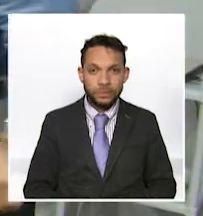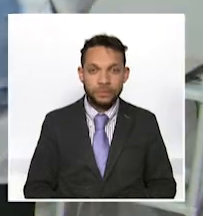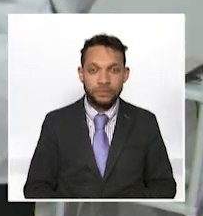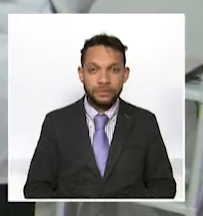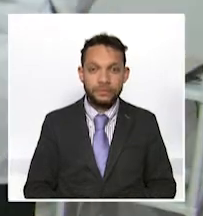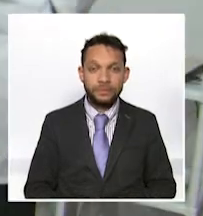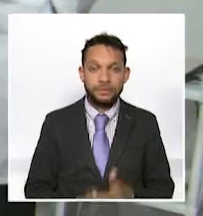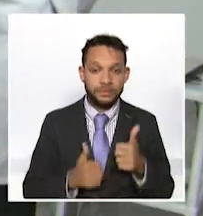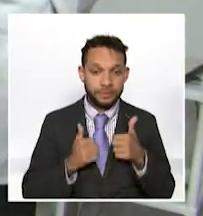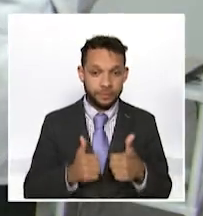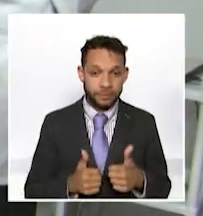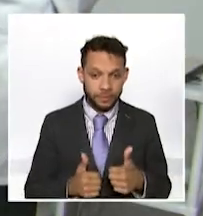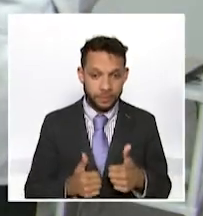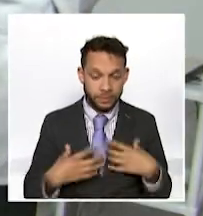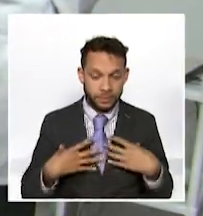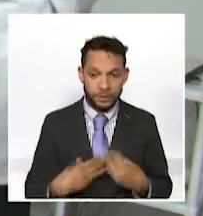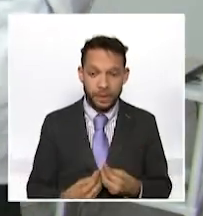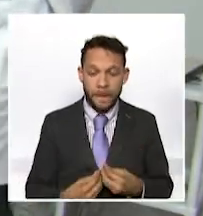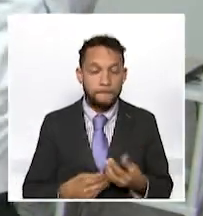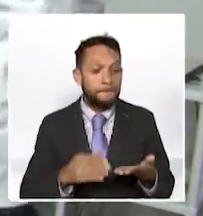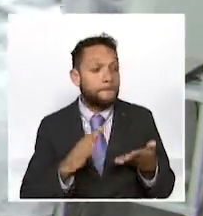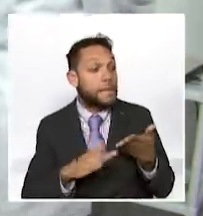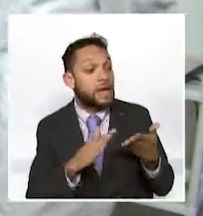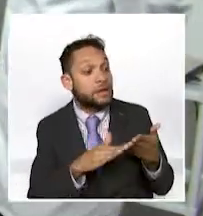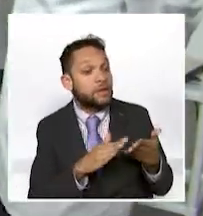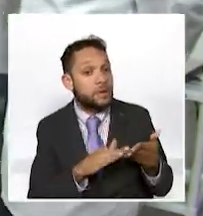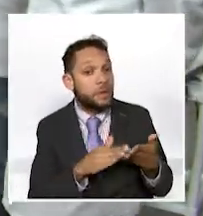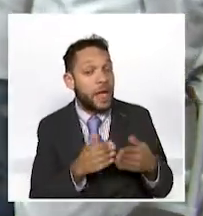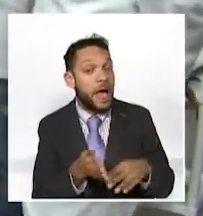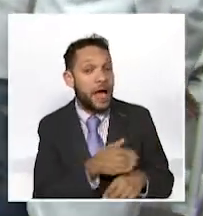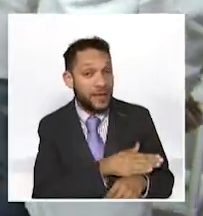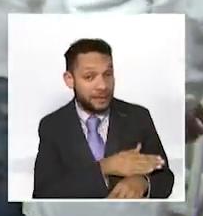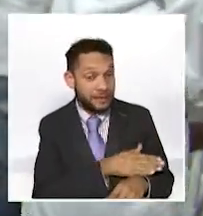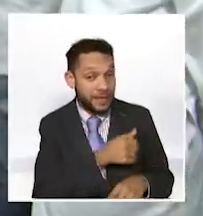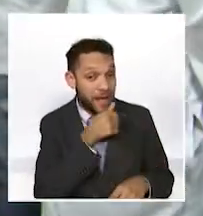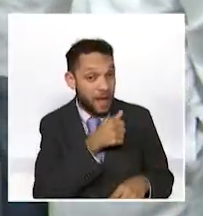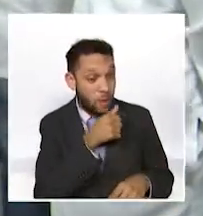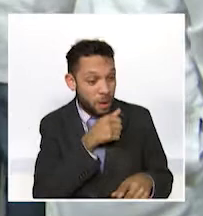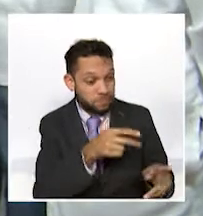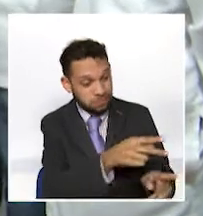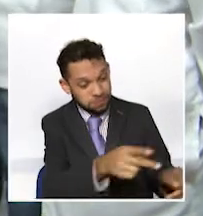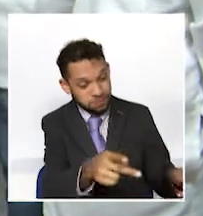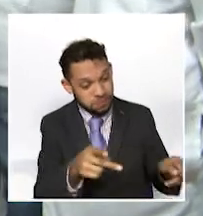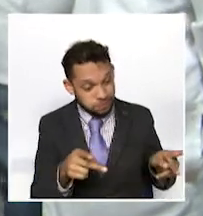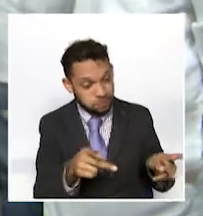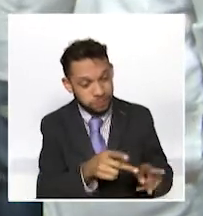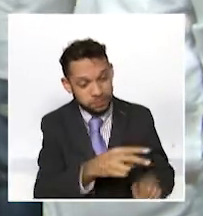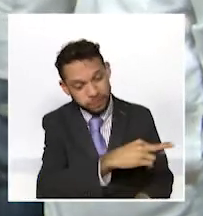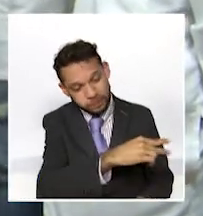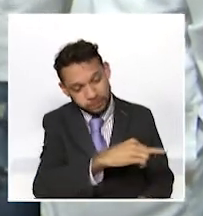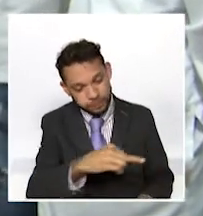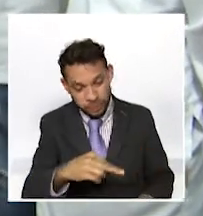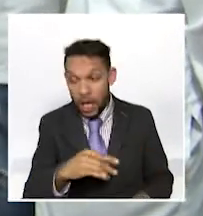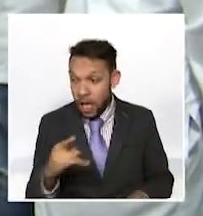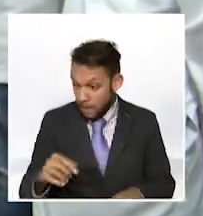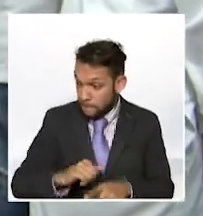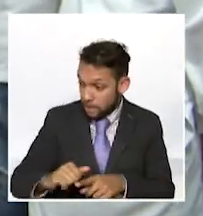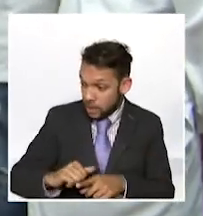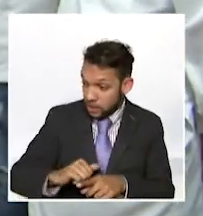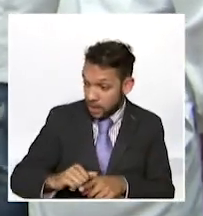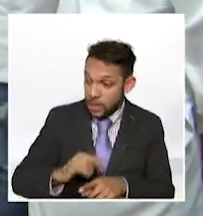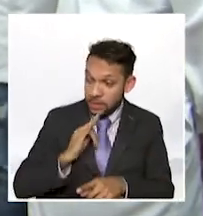Bueno, ahora que trabajamos... Perdóname, Raúl. Yo la vi en la piscina ahora, que estaba haciendo actividad física. ¿Lo hace con frecuencia en Estados Unidos?